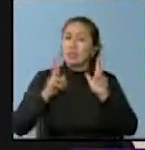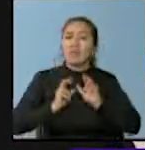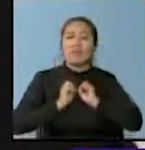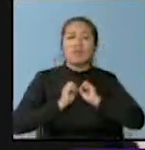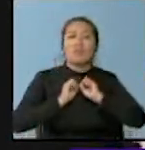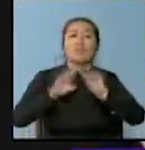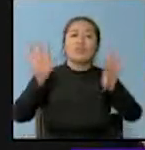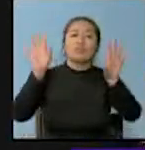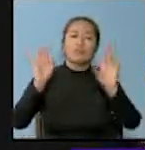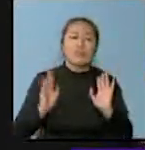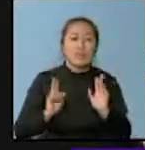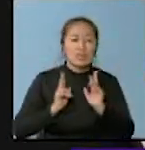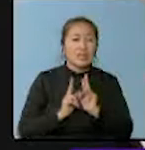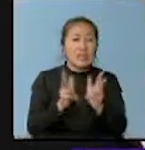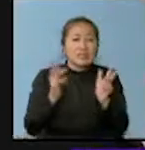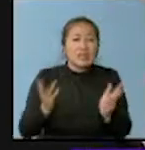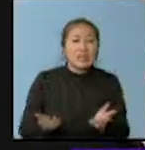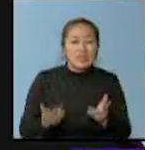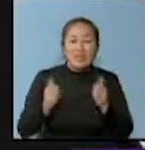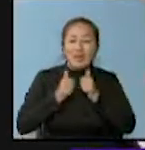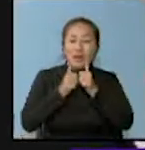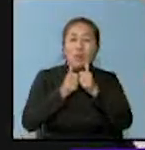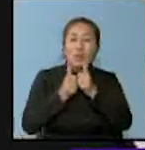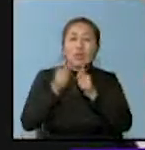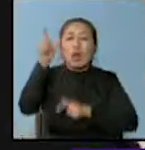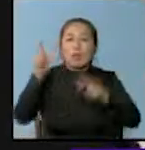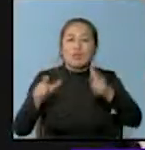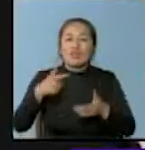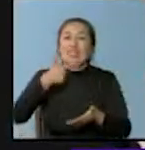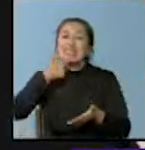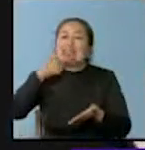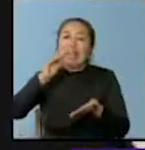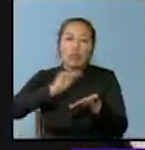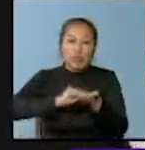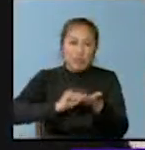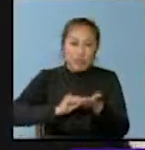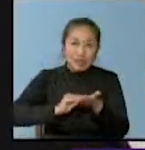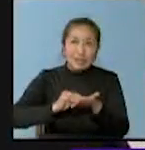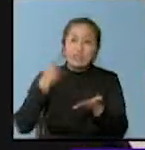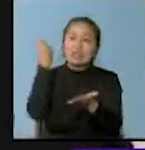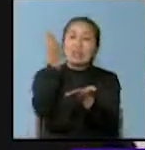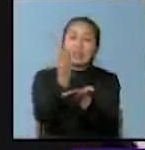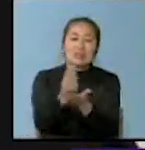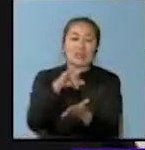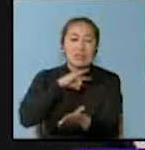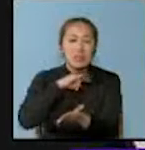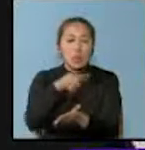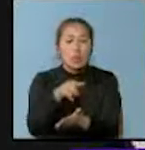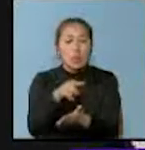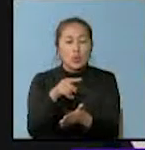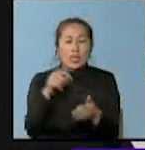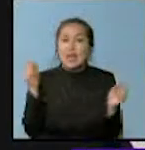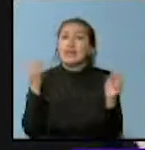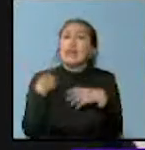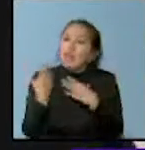y manifestar también el apoyo a los senadores jujeños que están totalmente a